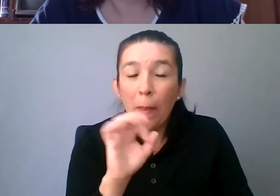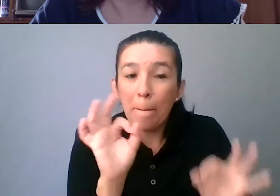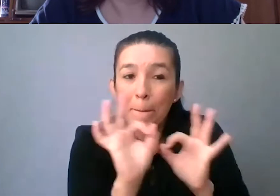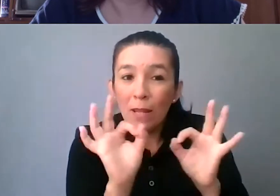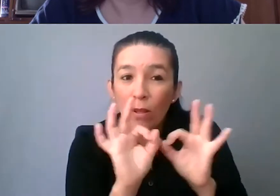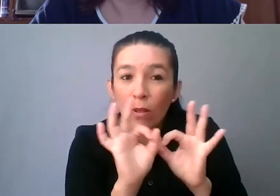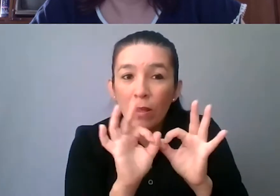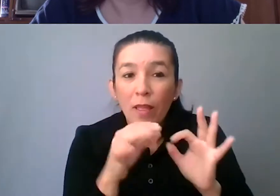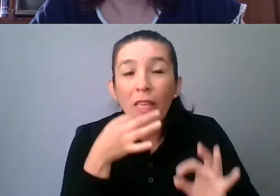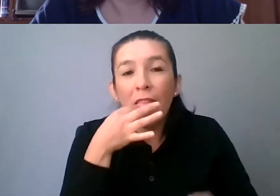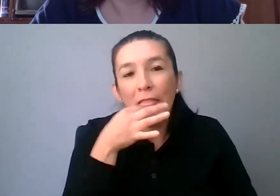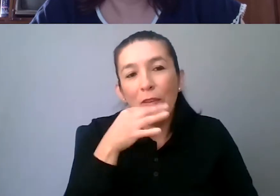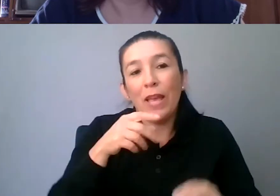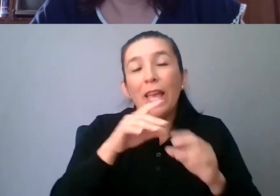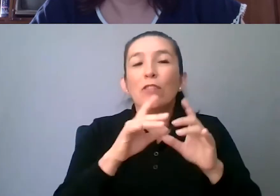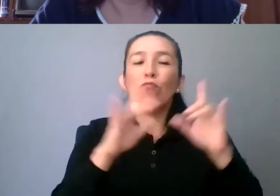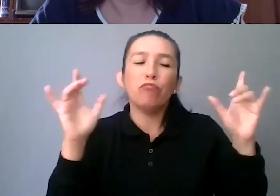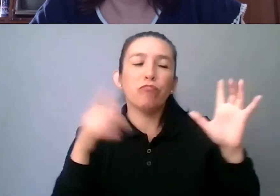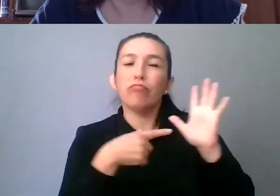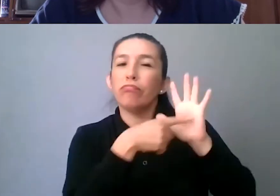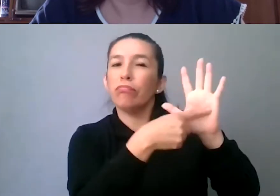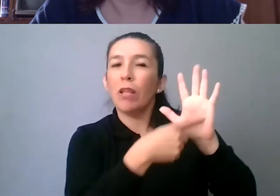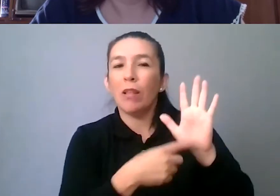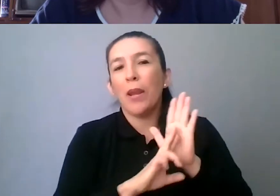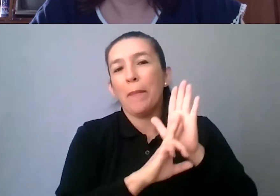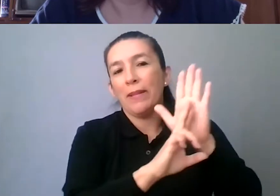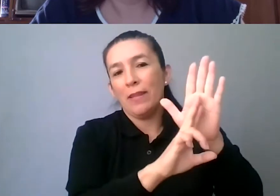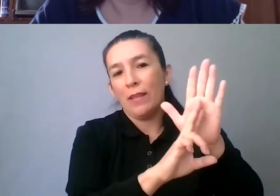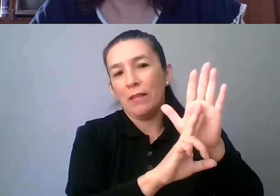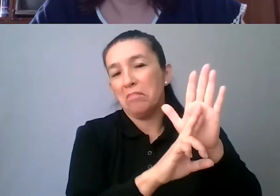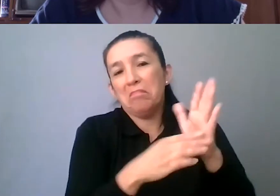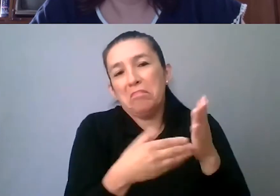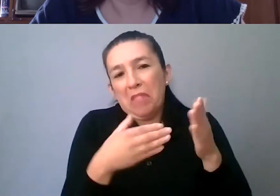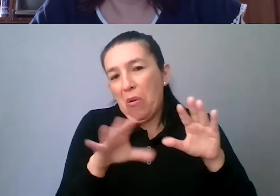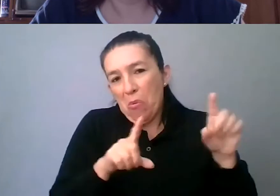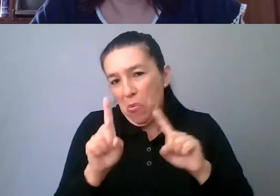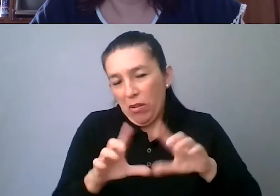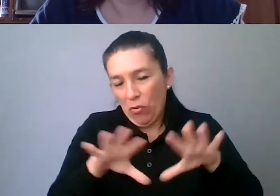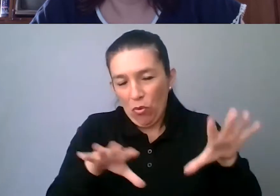y digo, esta es una figura que representa cualquier cosa que represente,